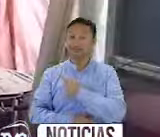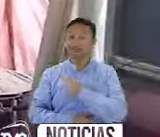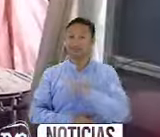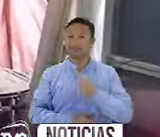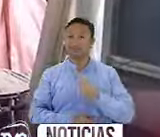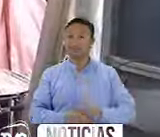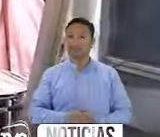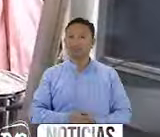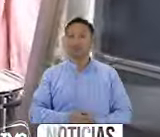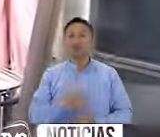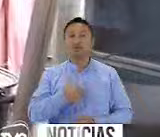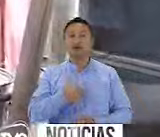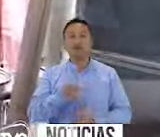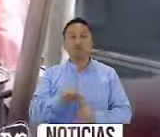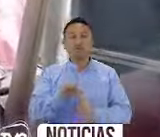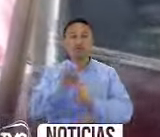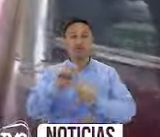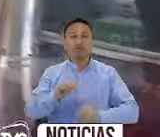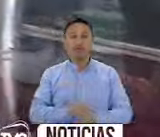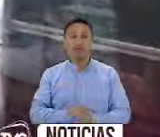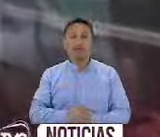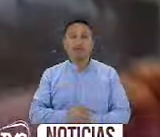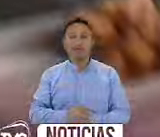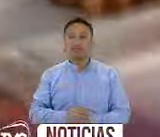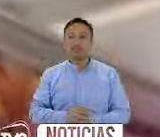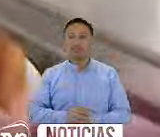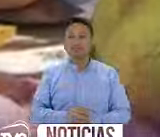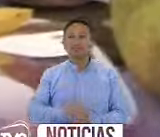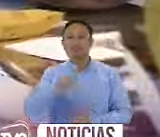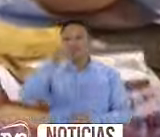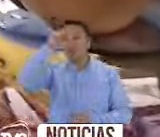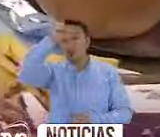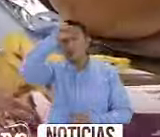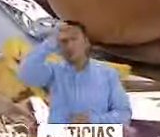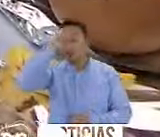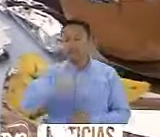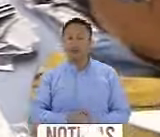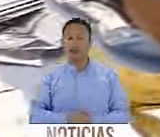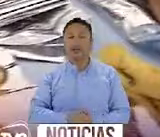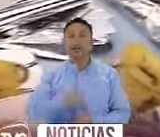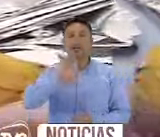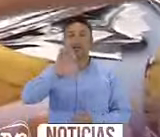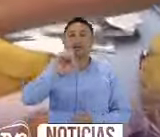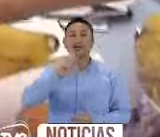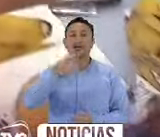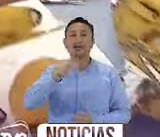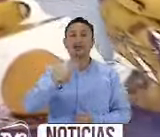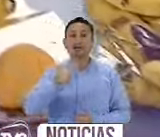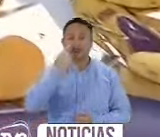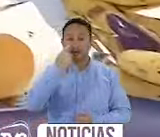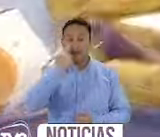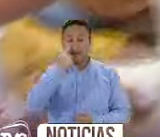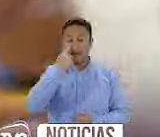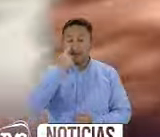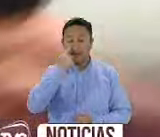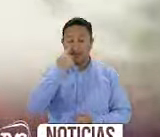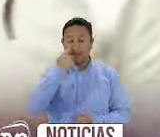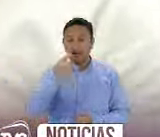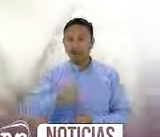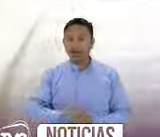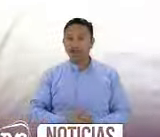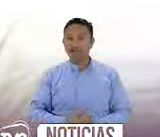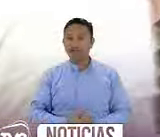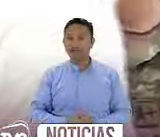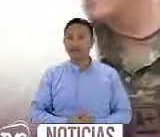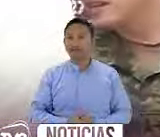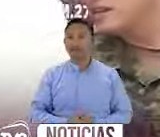plato típico es la deliciosa fritada. La tonga recha tiene gallina criolla, chancho ahumado